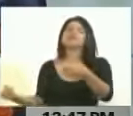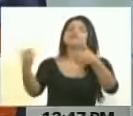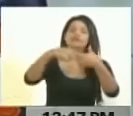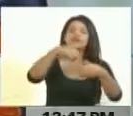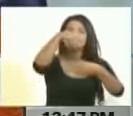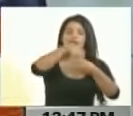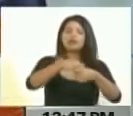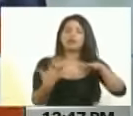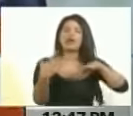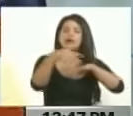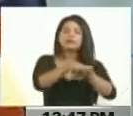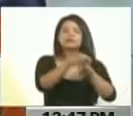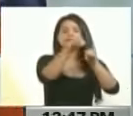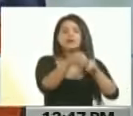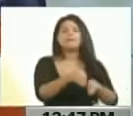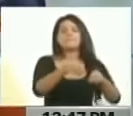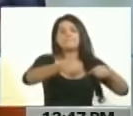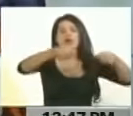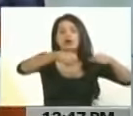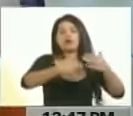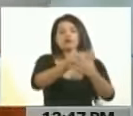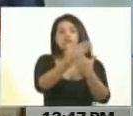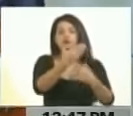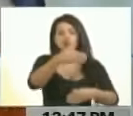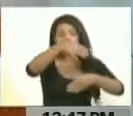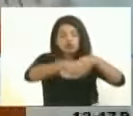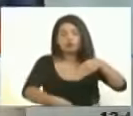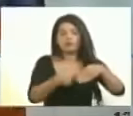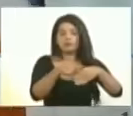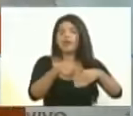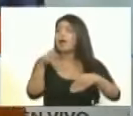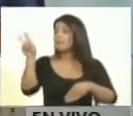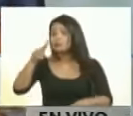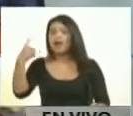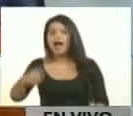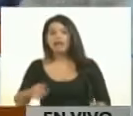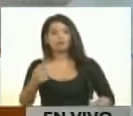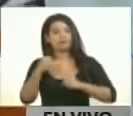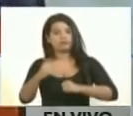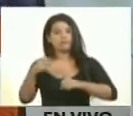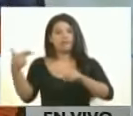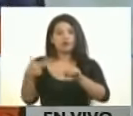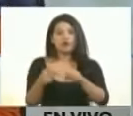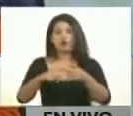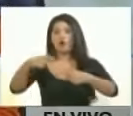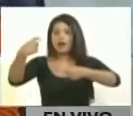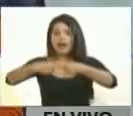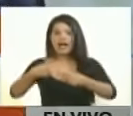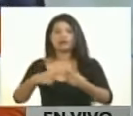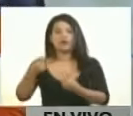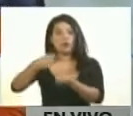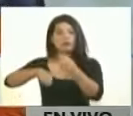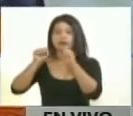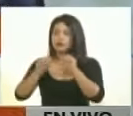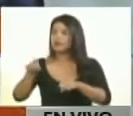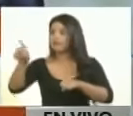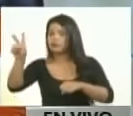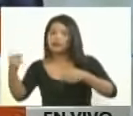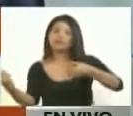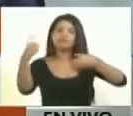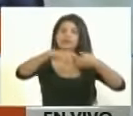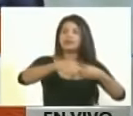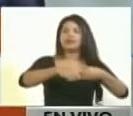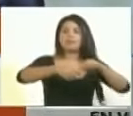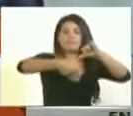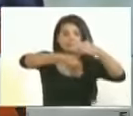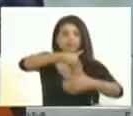Queremos a Venezuela con sus potencialidades energéticas, gasíferas, mineras, comerciales en el Mercosur, porque sabemos que es en pro